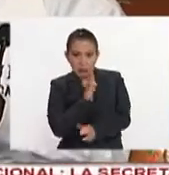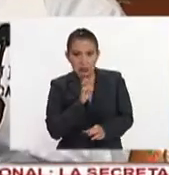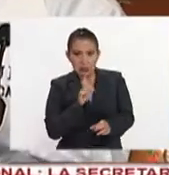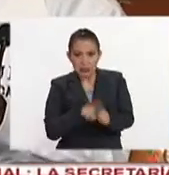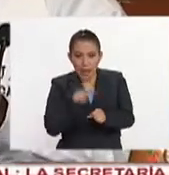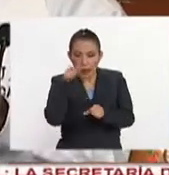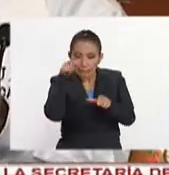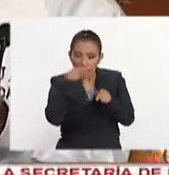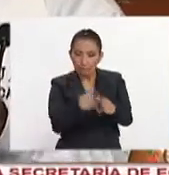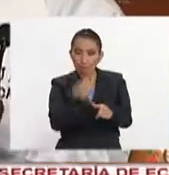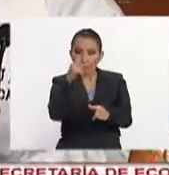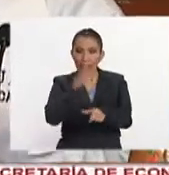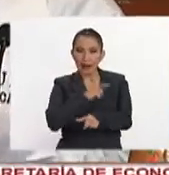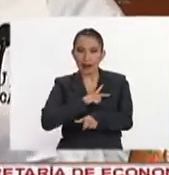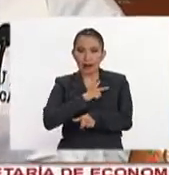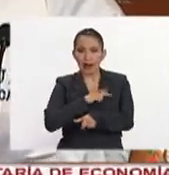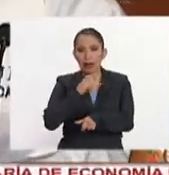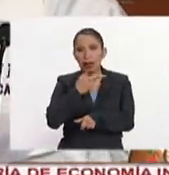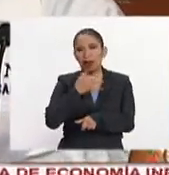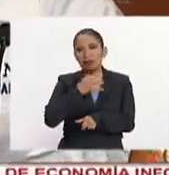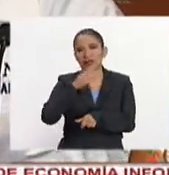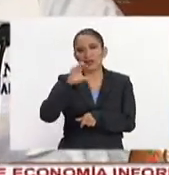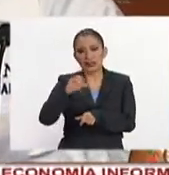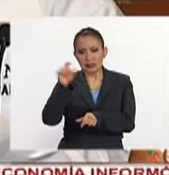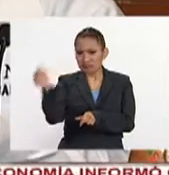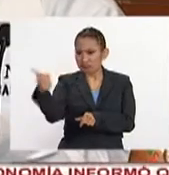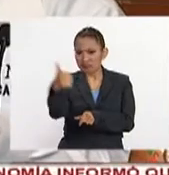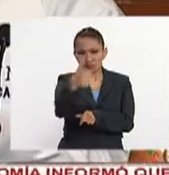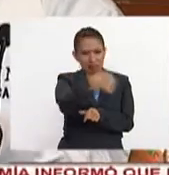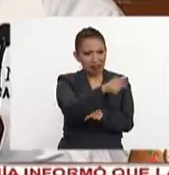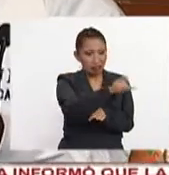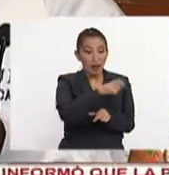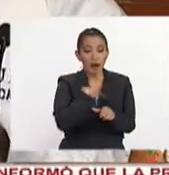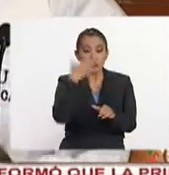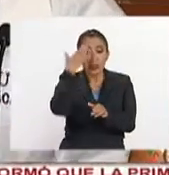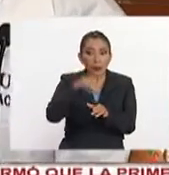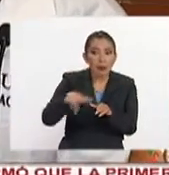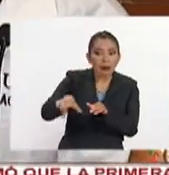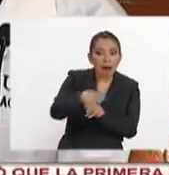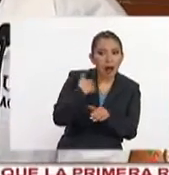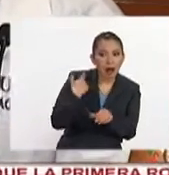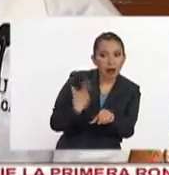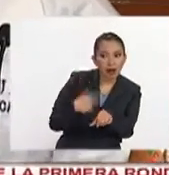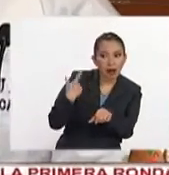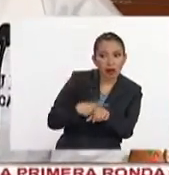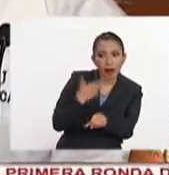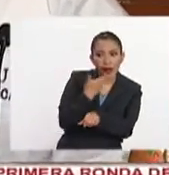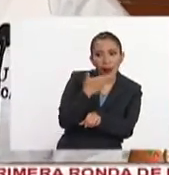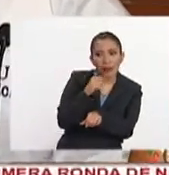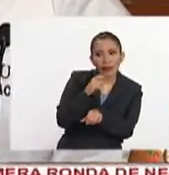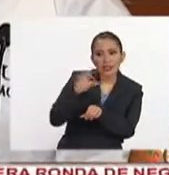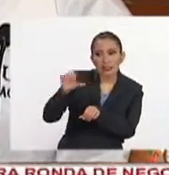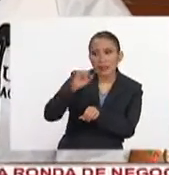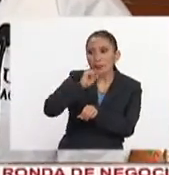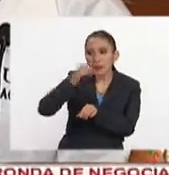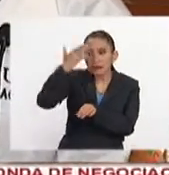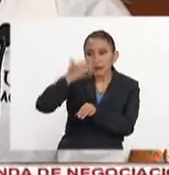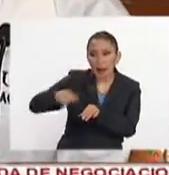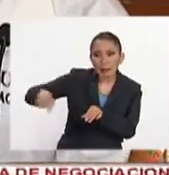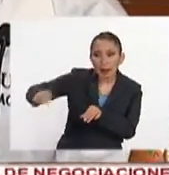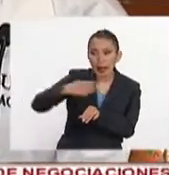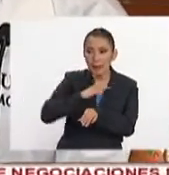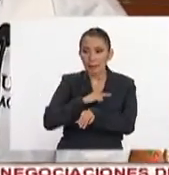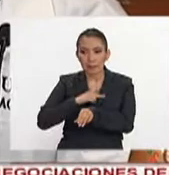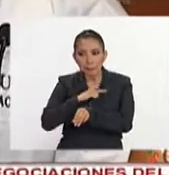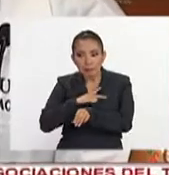específicamente dedicado para virus de hepatitis C. De tal forma que no solo sabemos que el paciente tiene hepatitis C, sino podemos saber que el virus